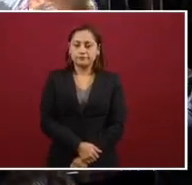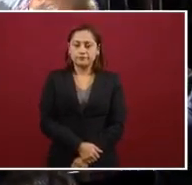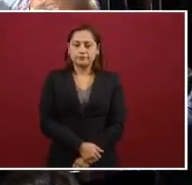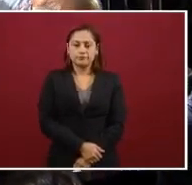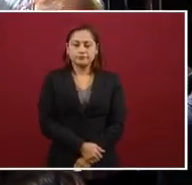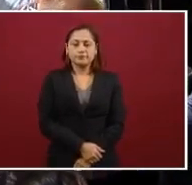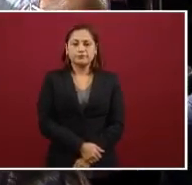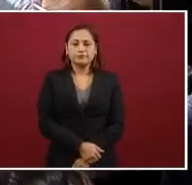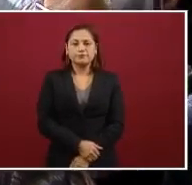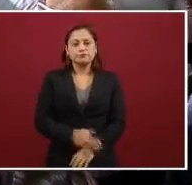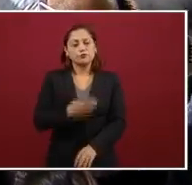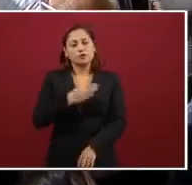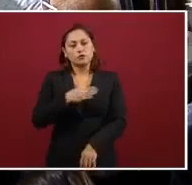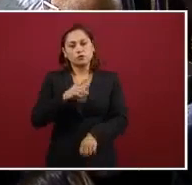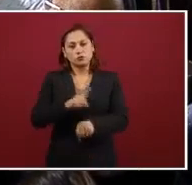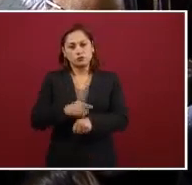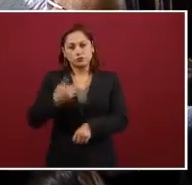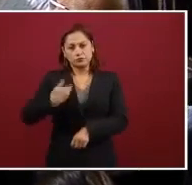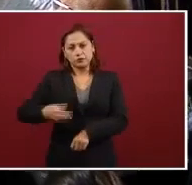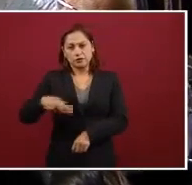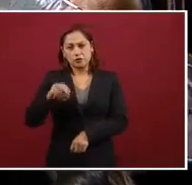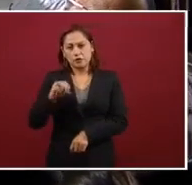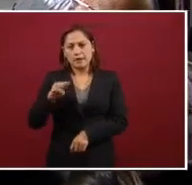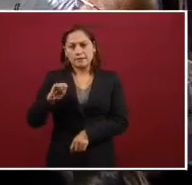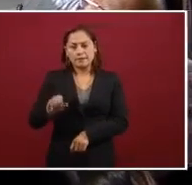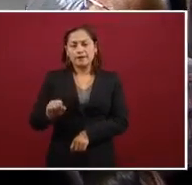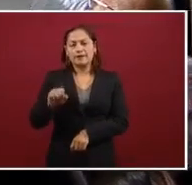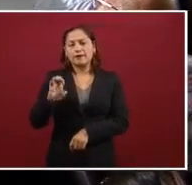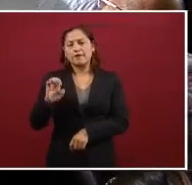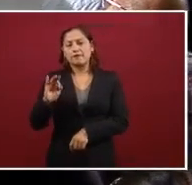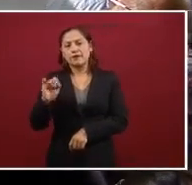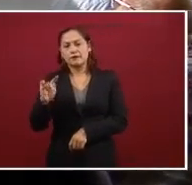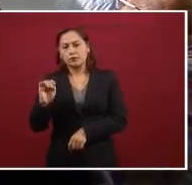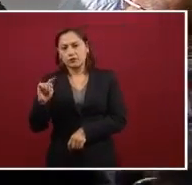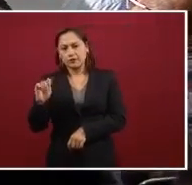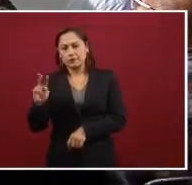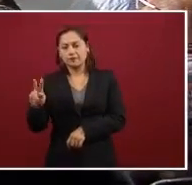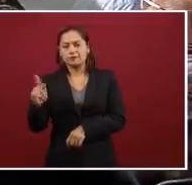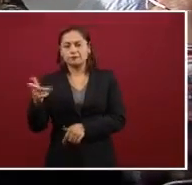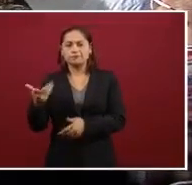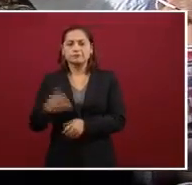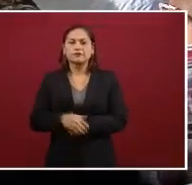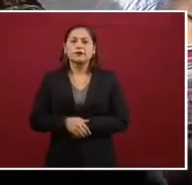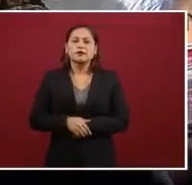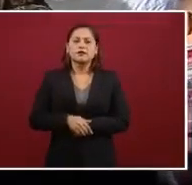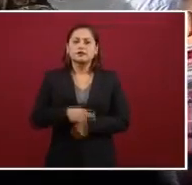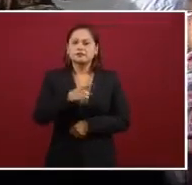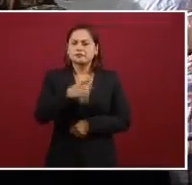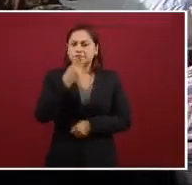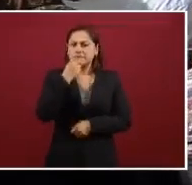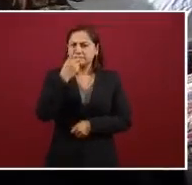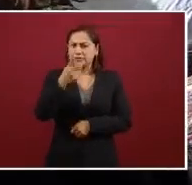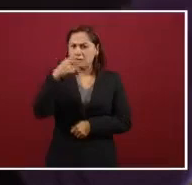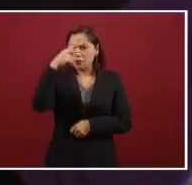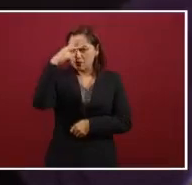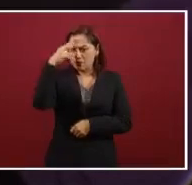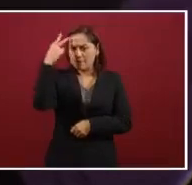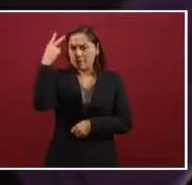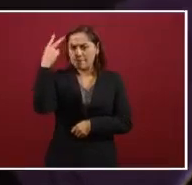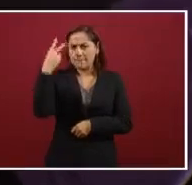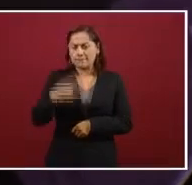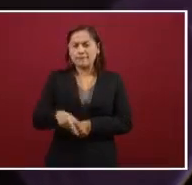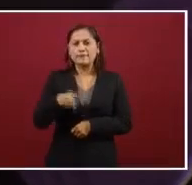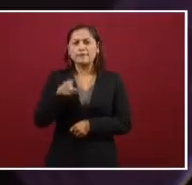Ah, secretario, buenos días. Noemí Gutiérrez, de Efecto TV. Preguntarle, aquí la oposición en México dijo que México es incongruente porque se